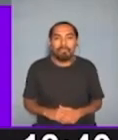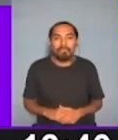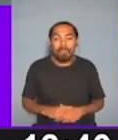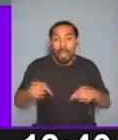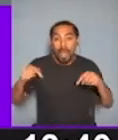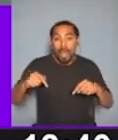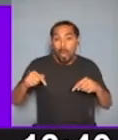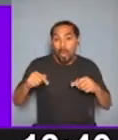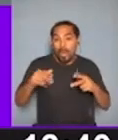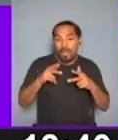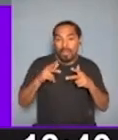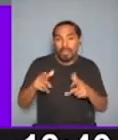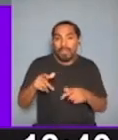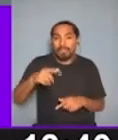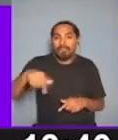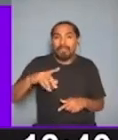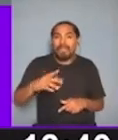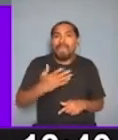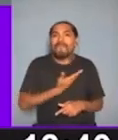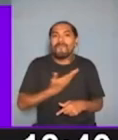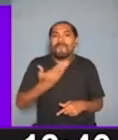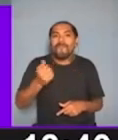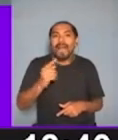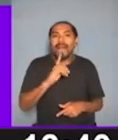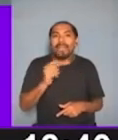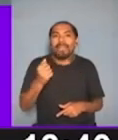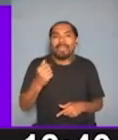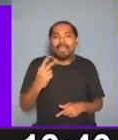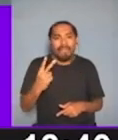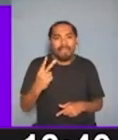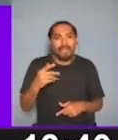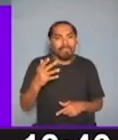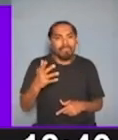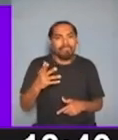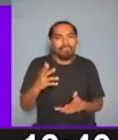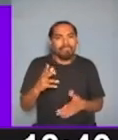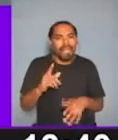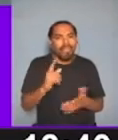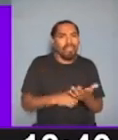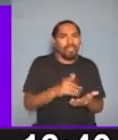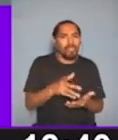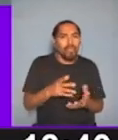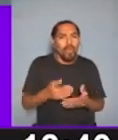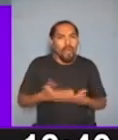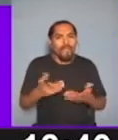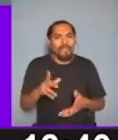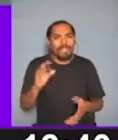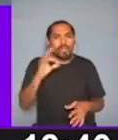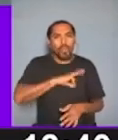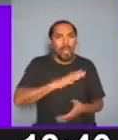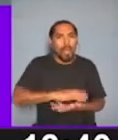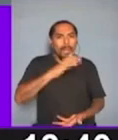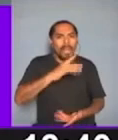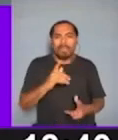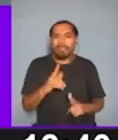decir que la FATAP en un momento decidió no hacer ningún ofrecimiento salarial. Y esto hay que tenerlo en